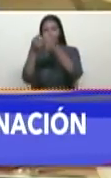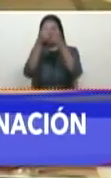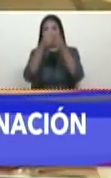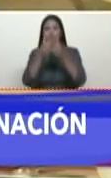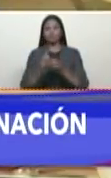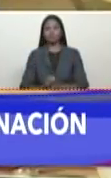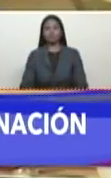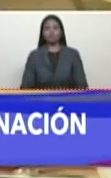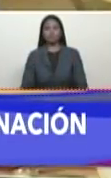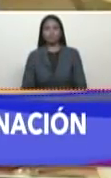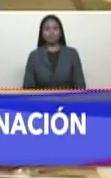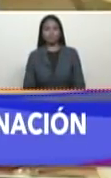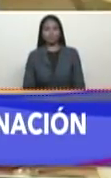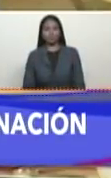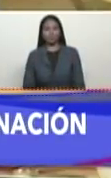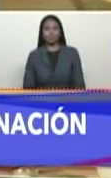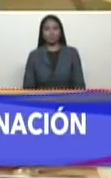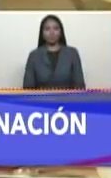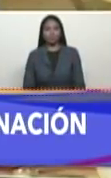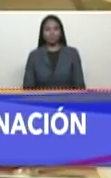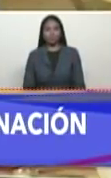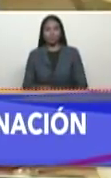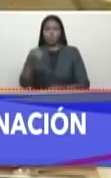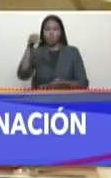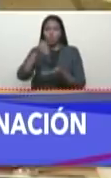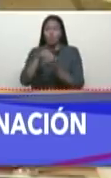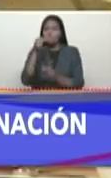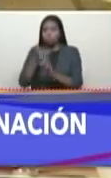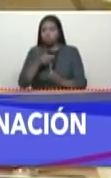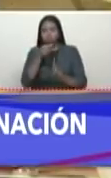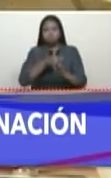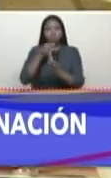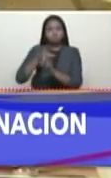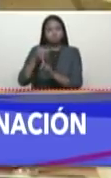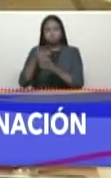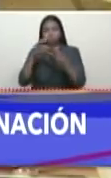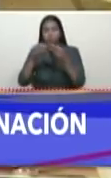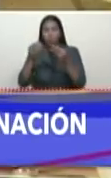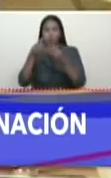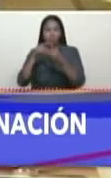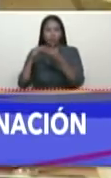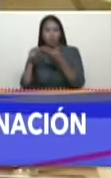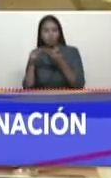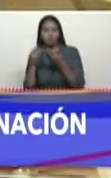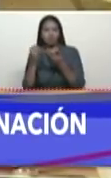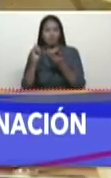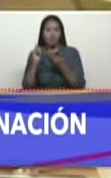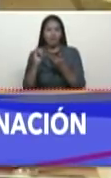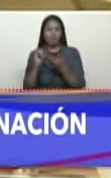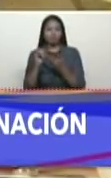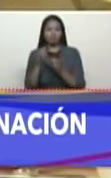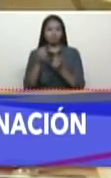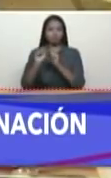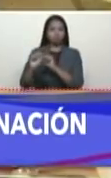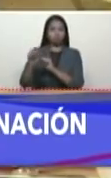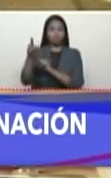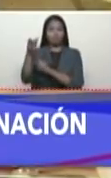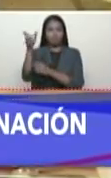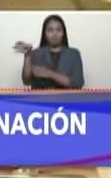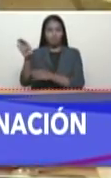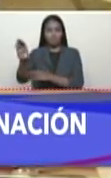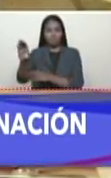en medio del combate contra los factores adverso de nuestro país